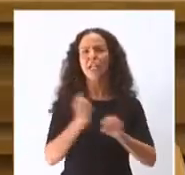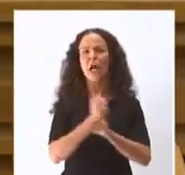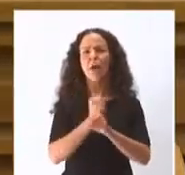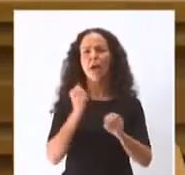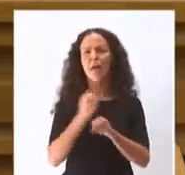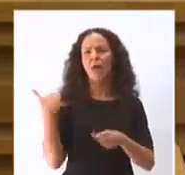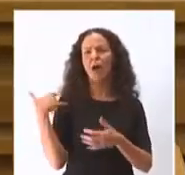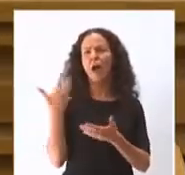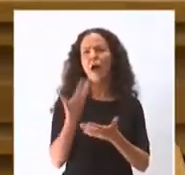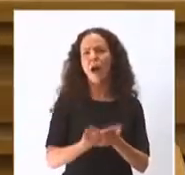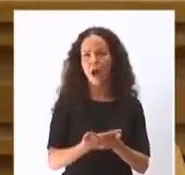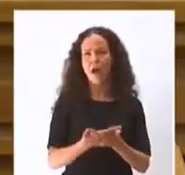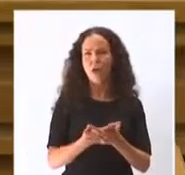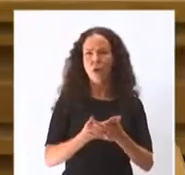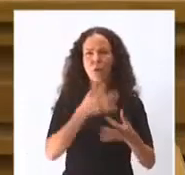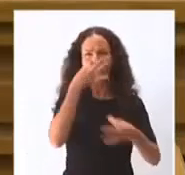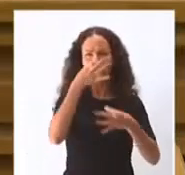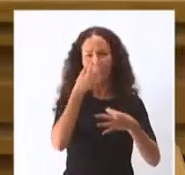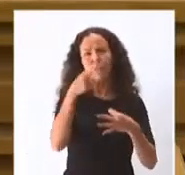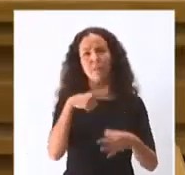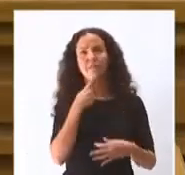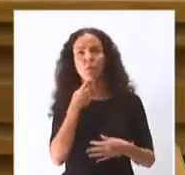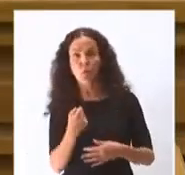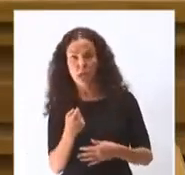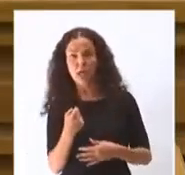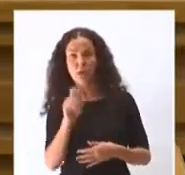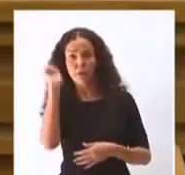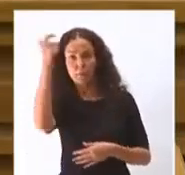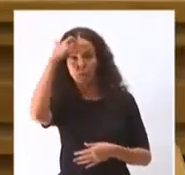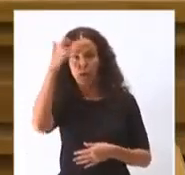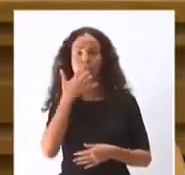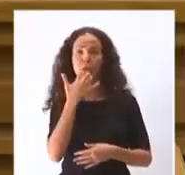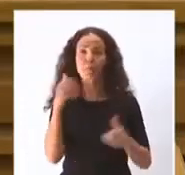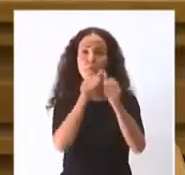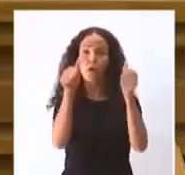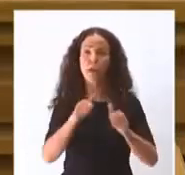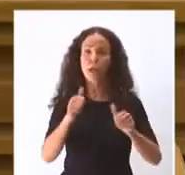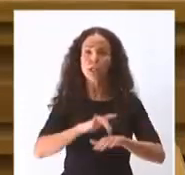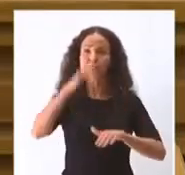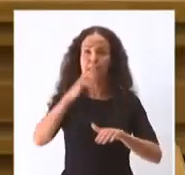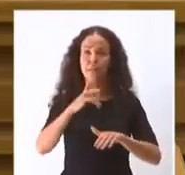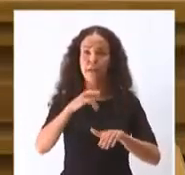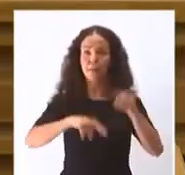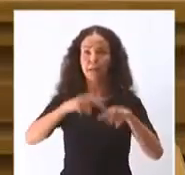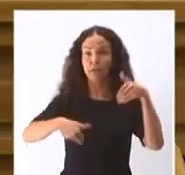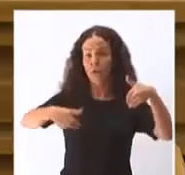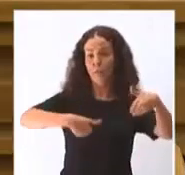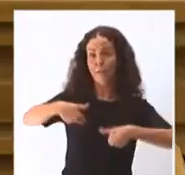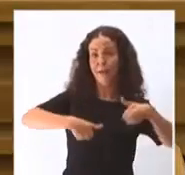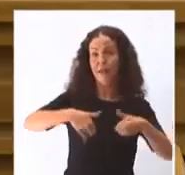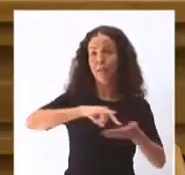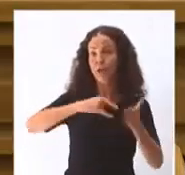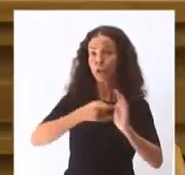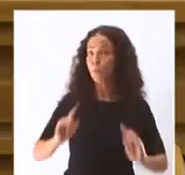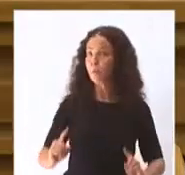rigor pero con mucha dificultad conceptual desde hace tiempo que es el modelo sensible a la demanda los proyectos pilotos